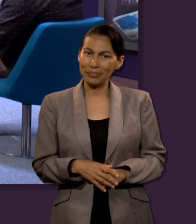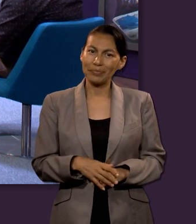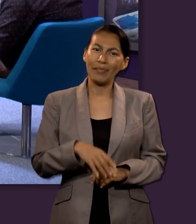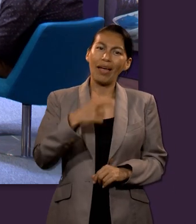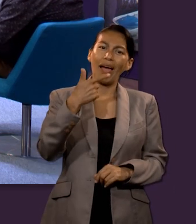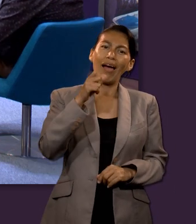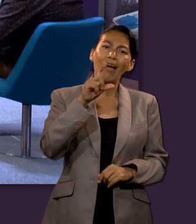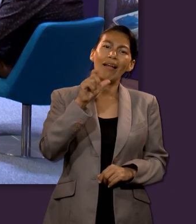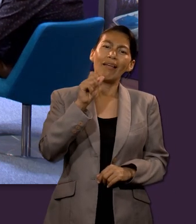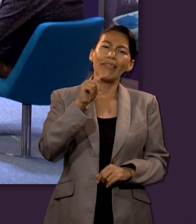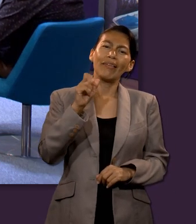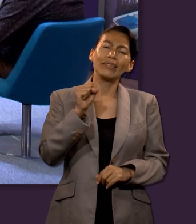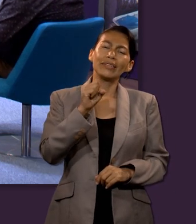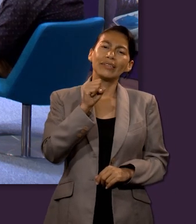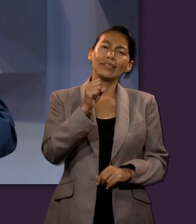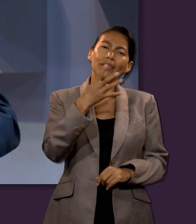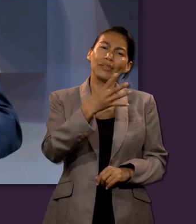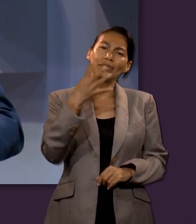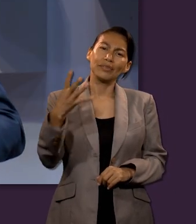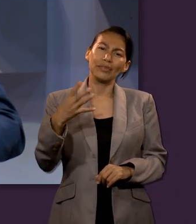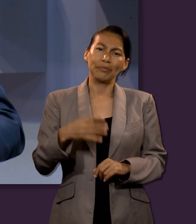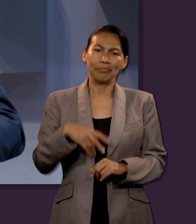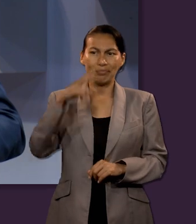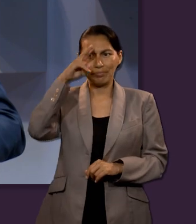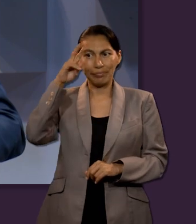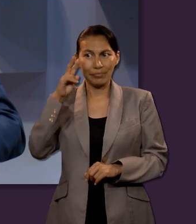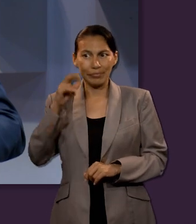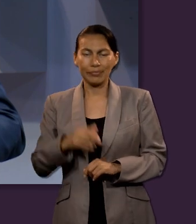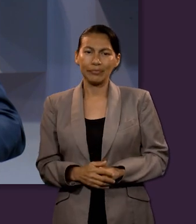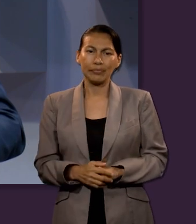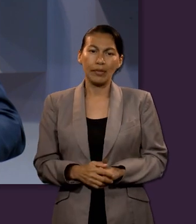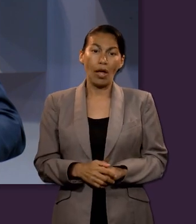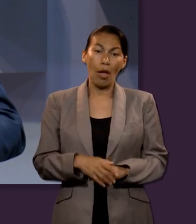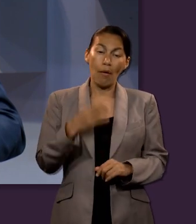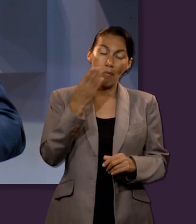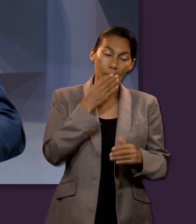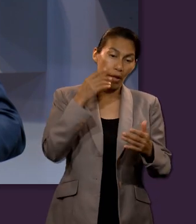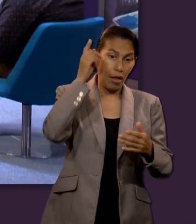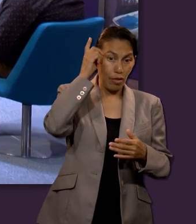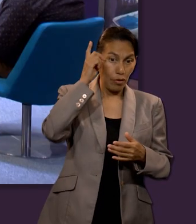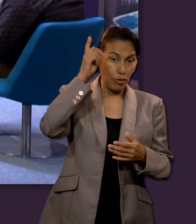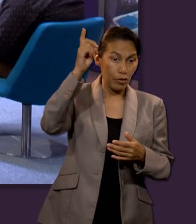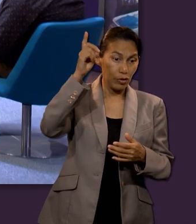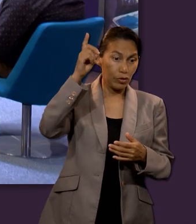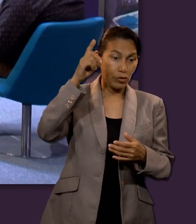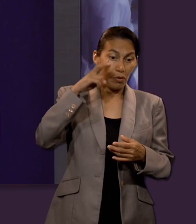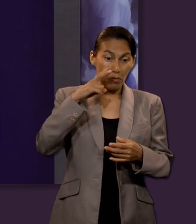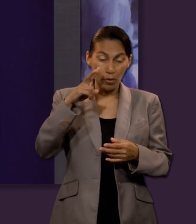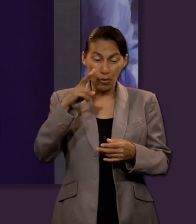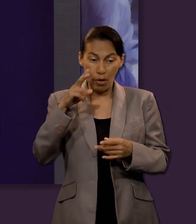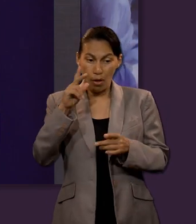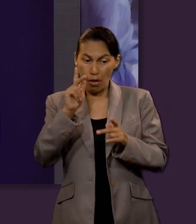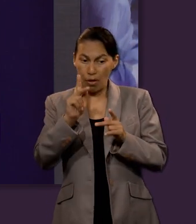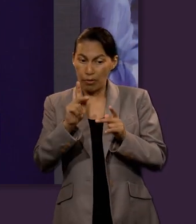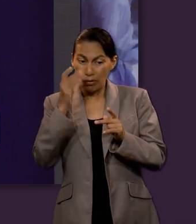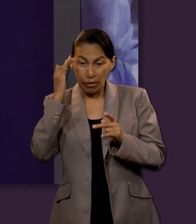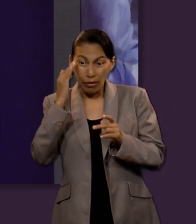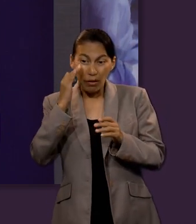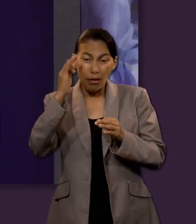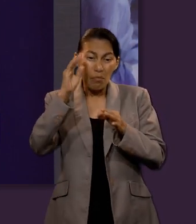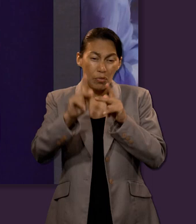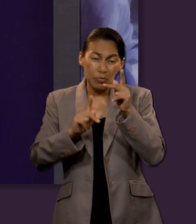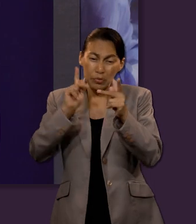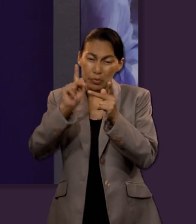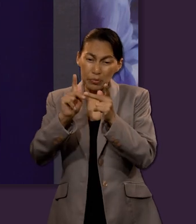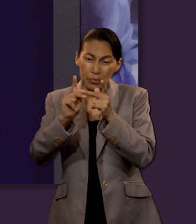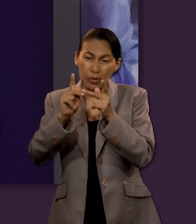ver muy bien gala 344 vale pero cuando mire el cumplimiento del tiempo dios